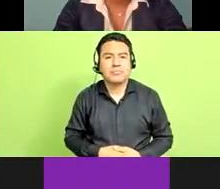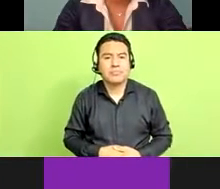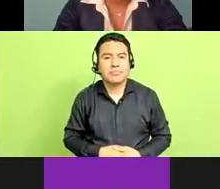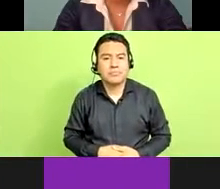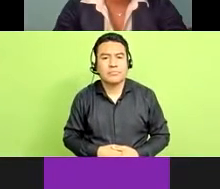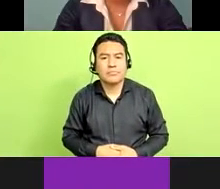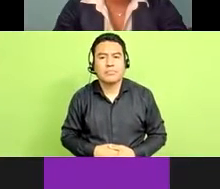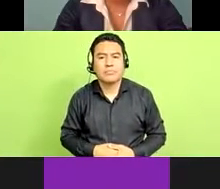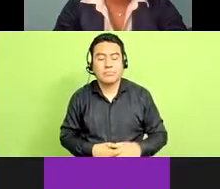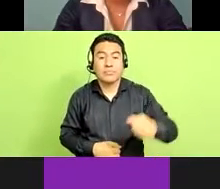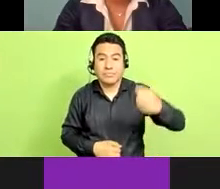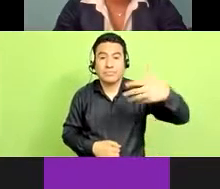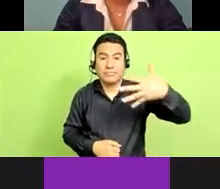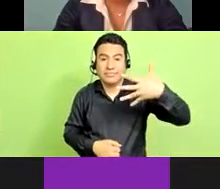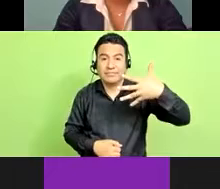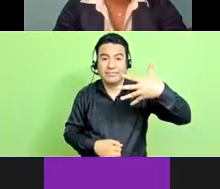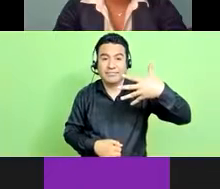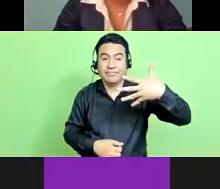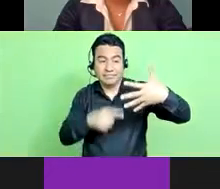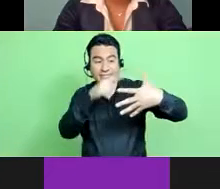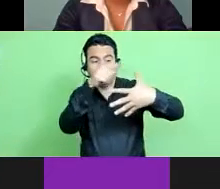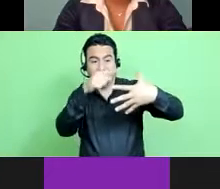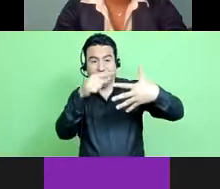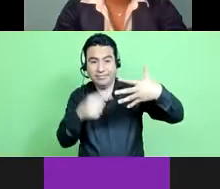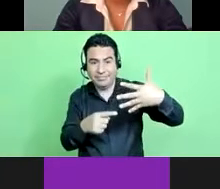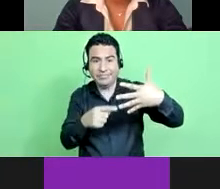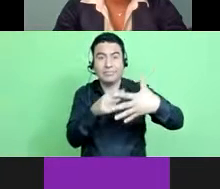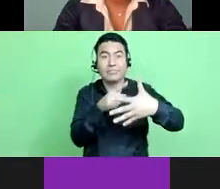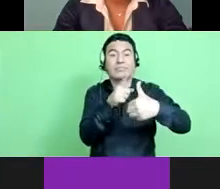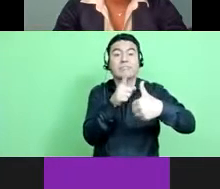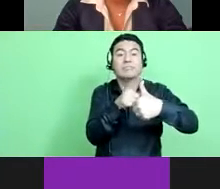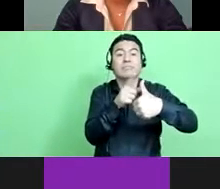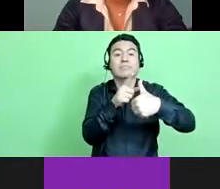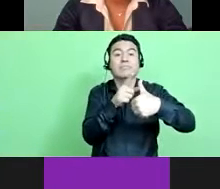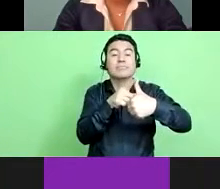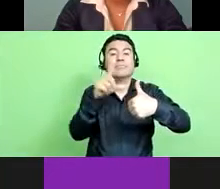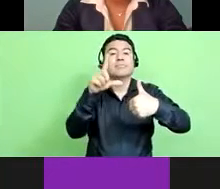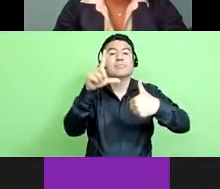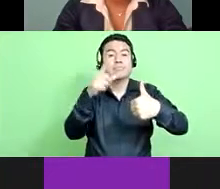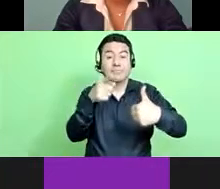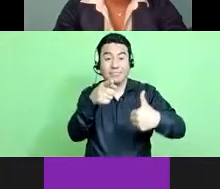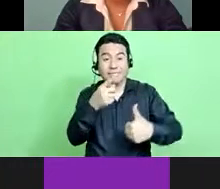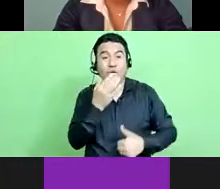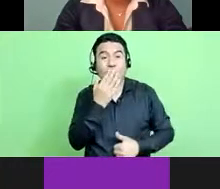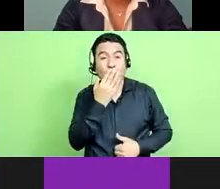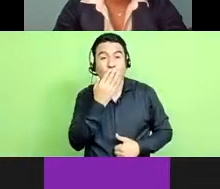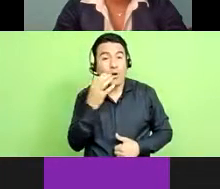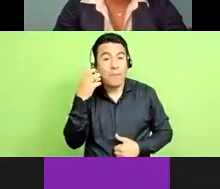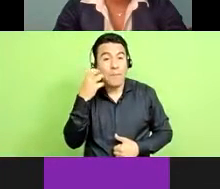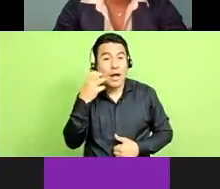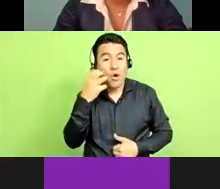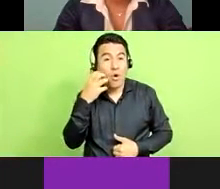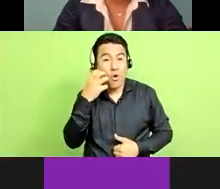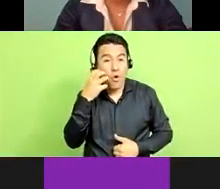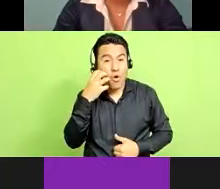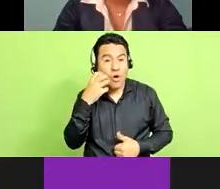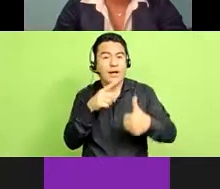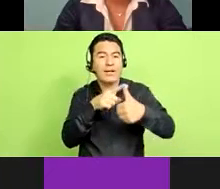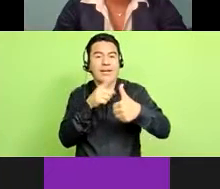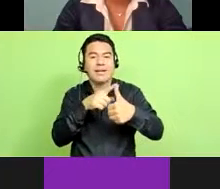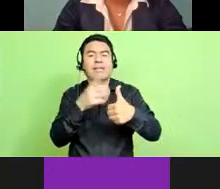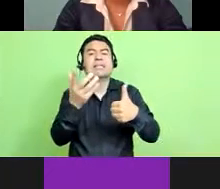cinco etapas la primera que ustedes pueden observar y de color marrón la etapa preparatoria